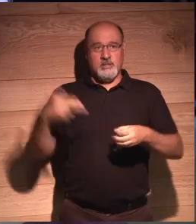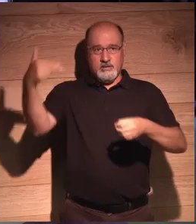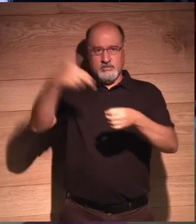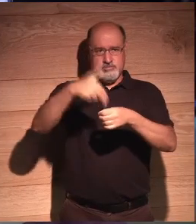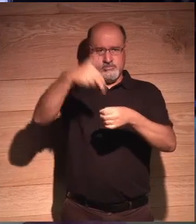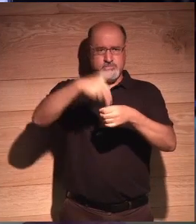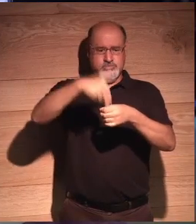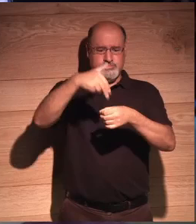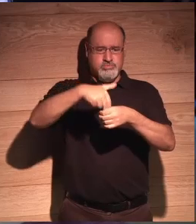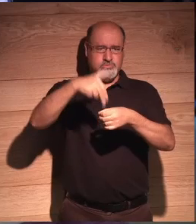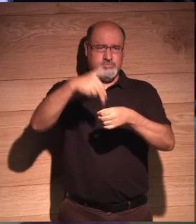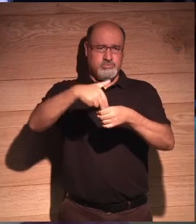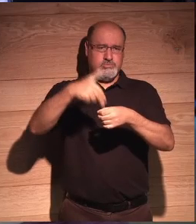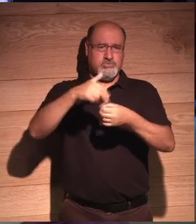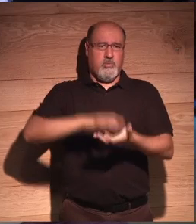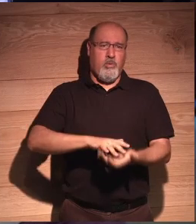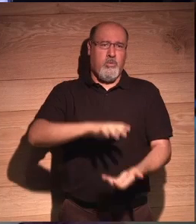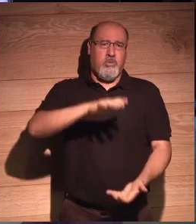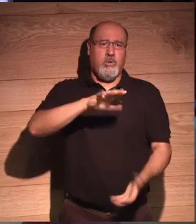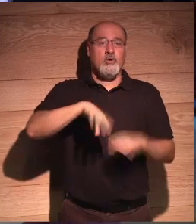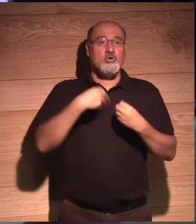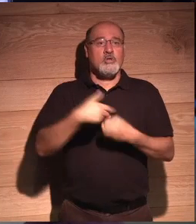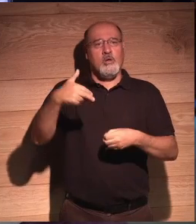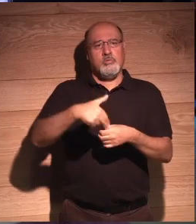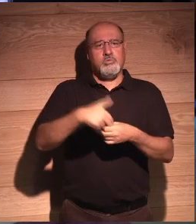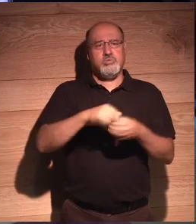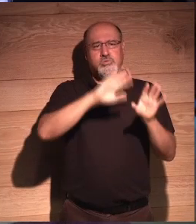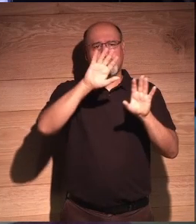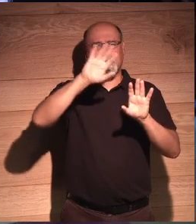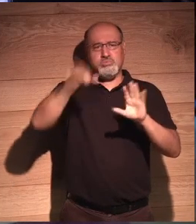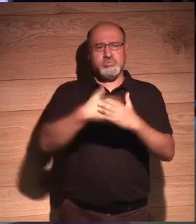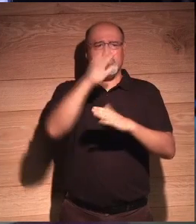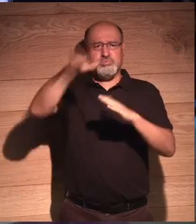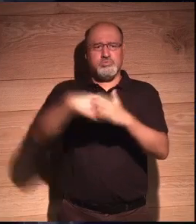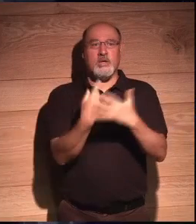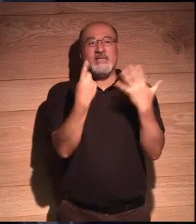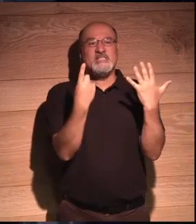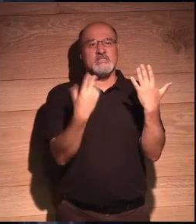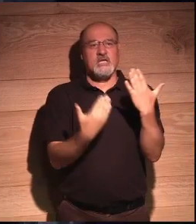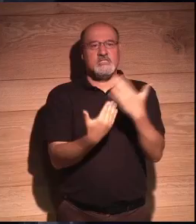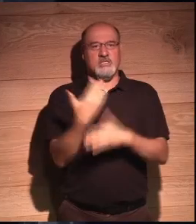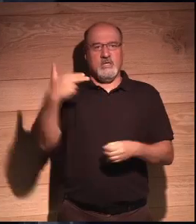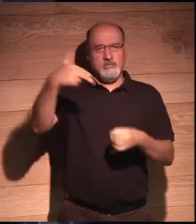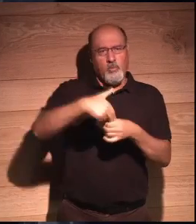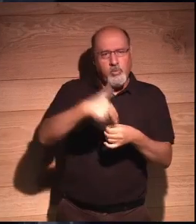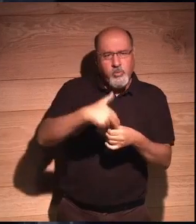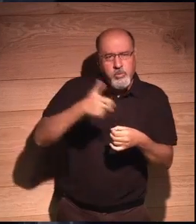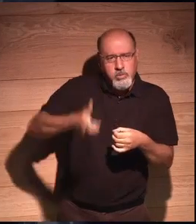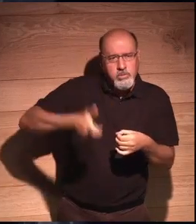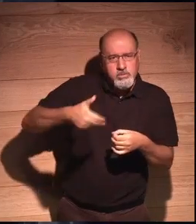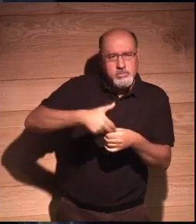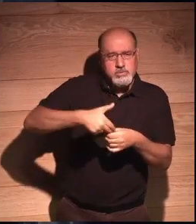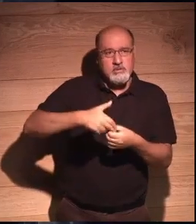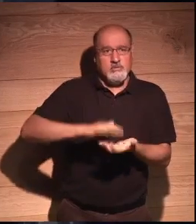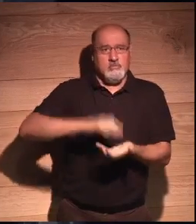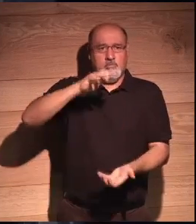los tanques. O sea, todo ese tipo de cosas son hallazgos. Y ya la idea final genial de hacer que se